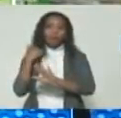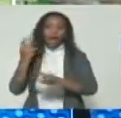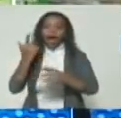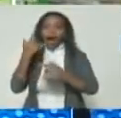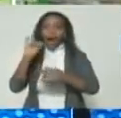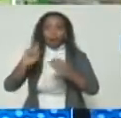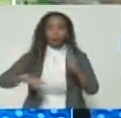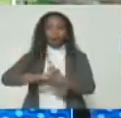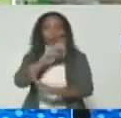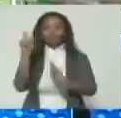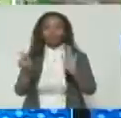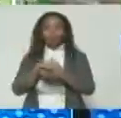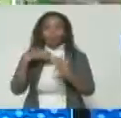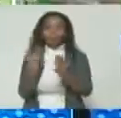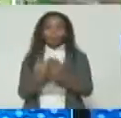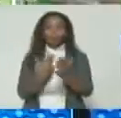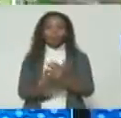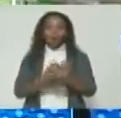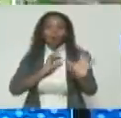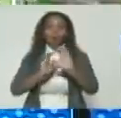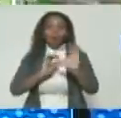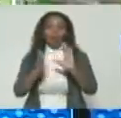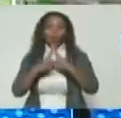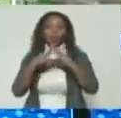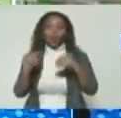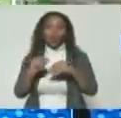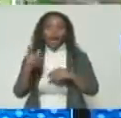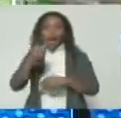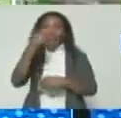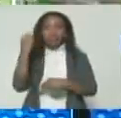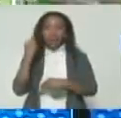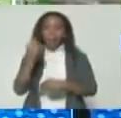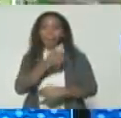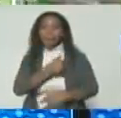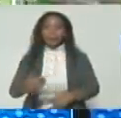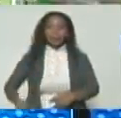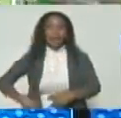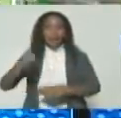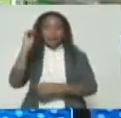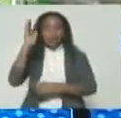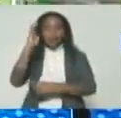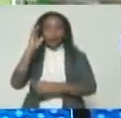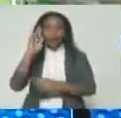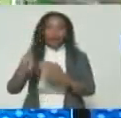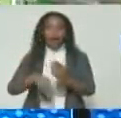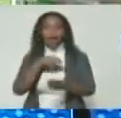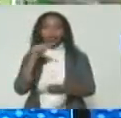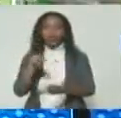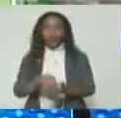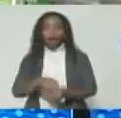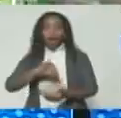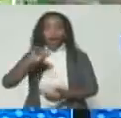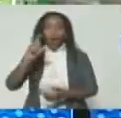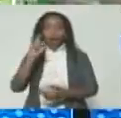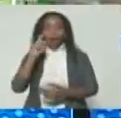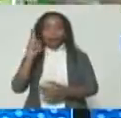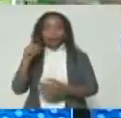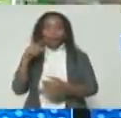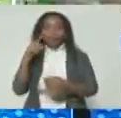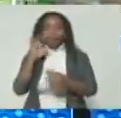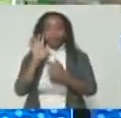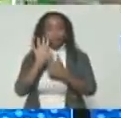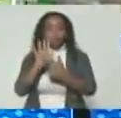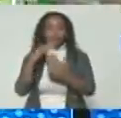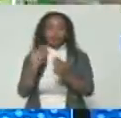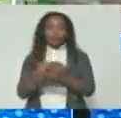completas, las comunicaciones. Ayer el presidente de la Asamblea Nacional, Jorge Rodríguez, mostró parte de